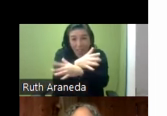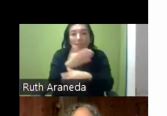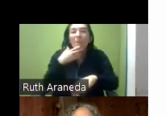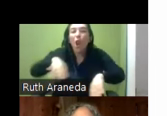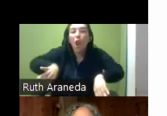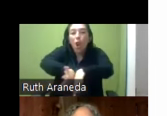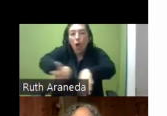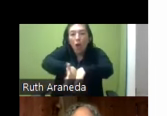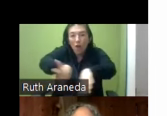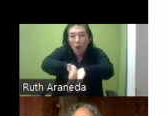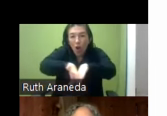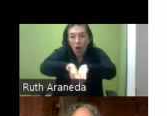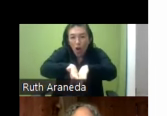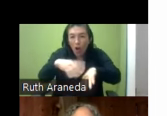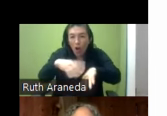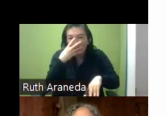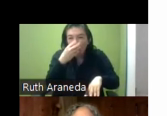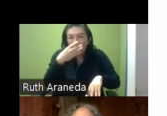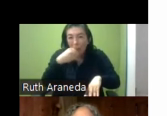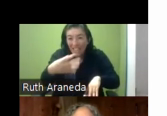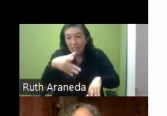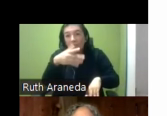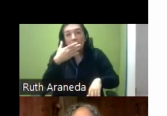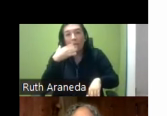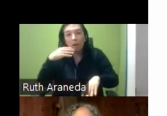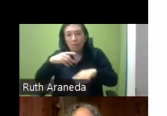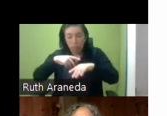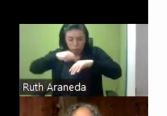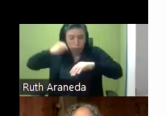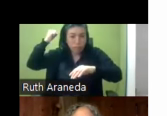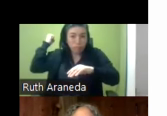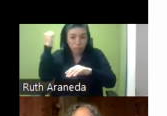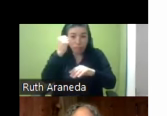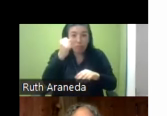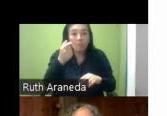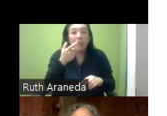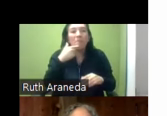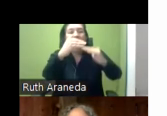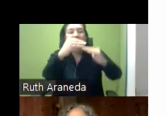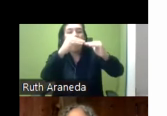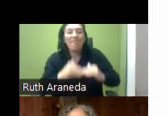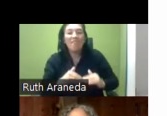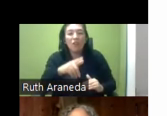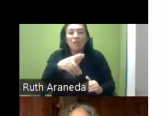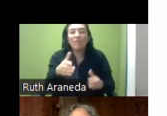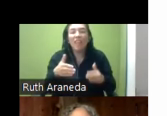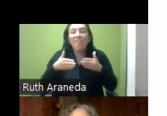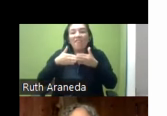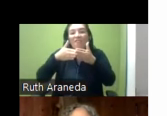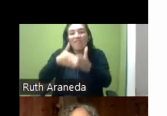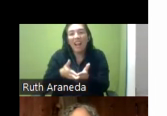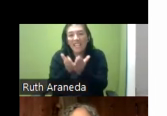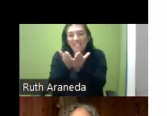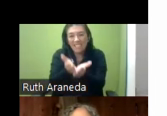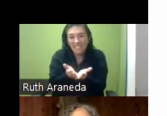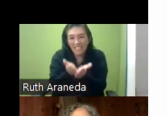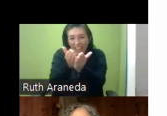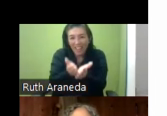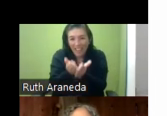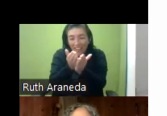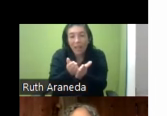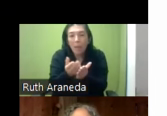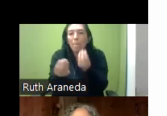cambio, tenemos un modelo en miniatura de la balsa de 3 palos que usaba este pescador